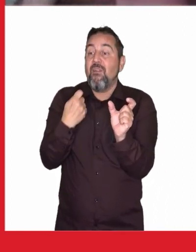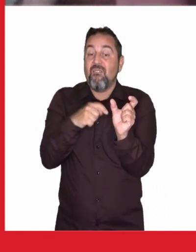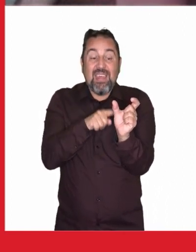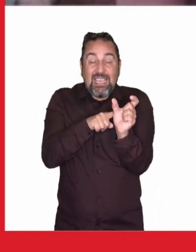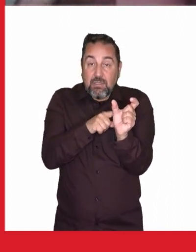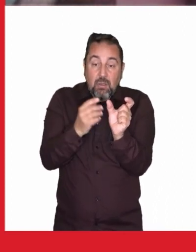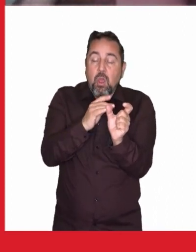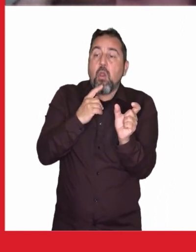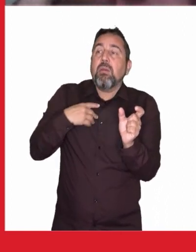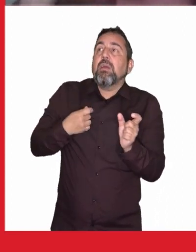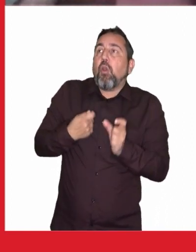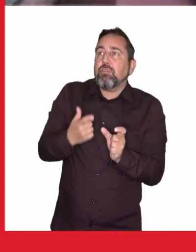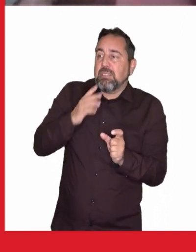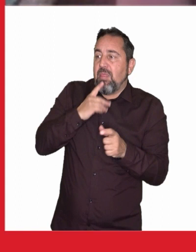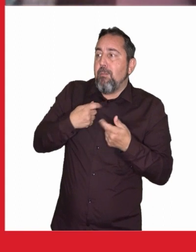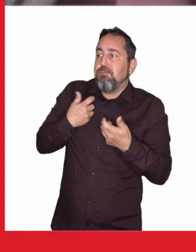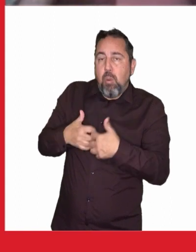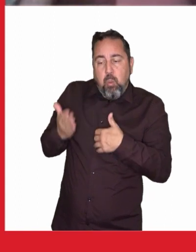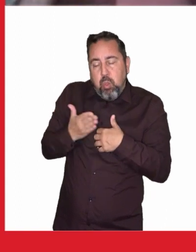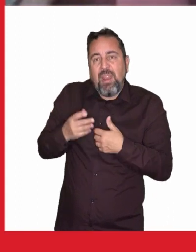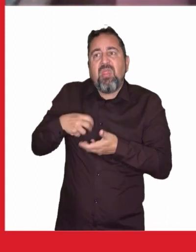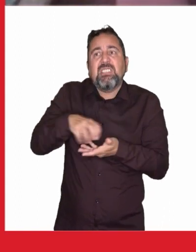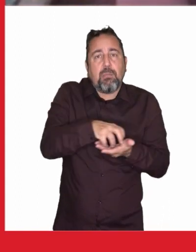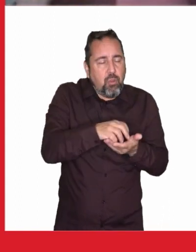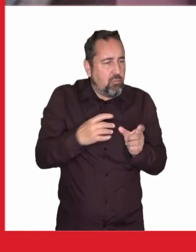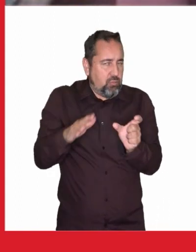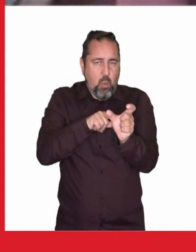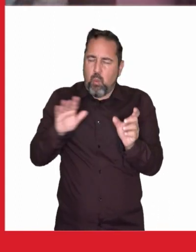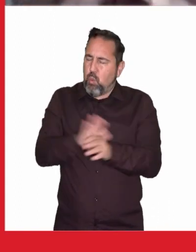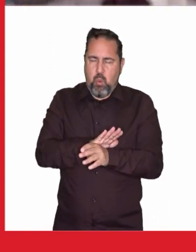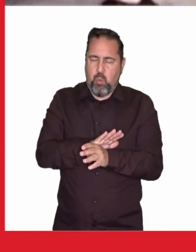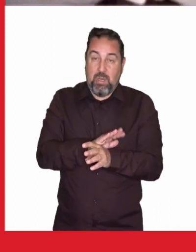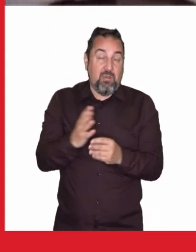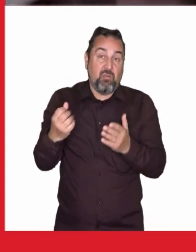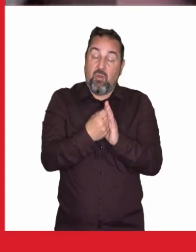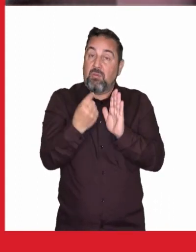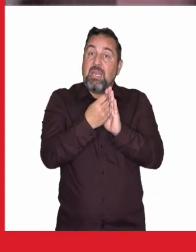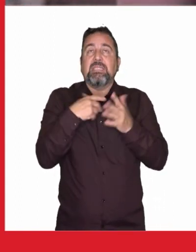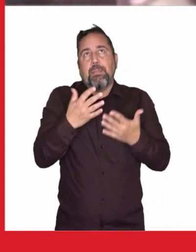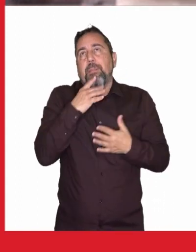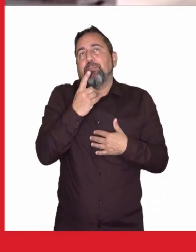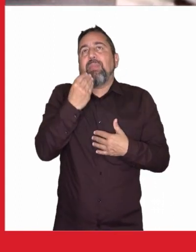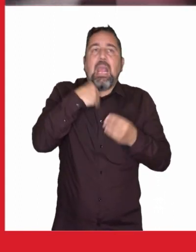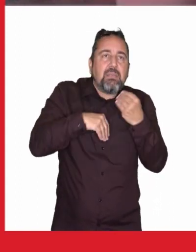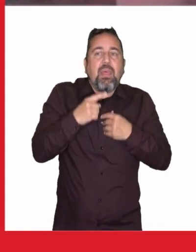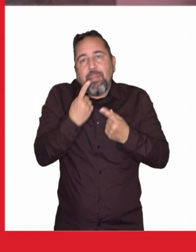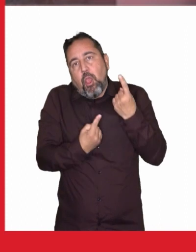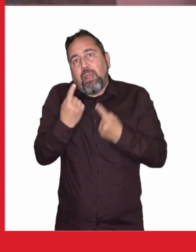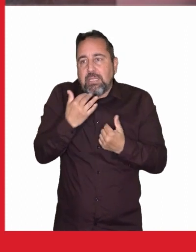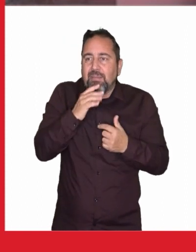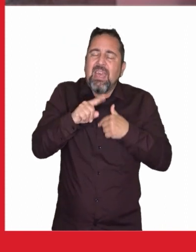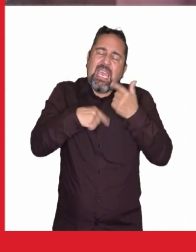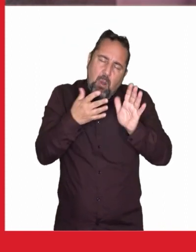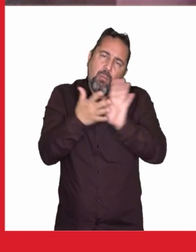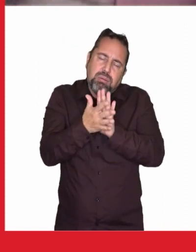es que el precio al que vendas, por lo menos, cubra todos los costes de producción y distribución. Esto, como todos los axiomas,